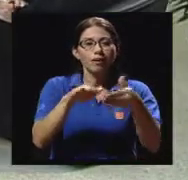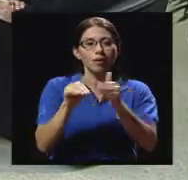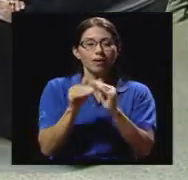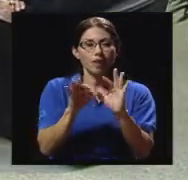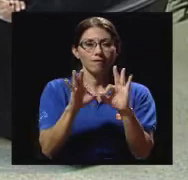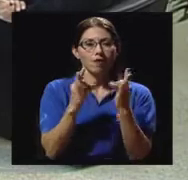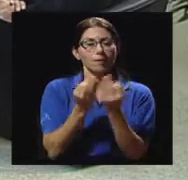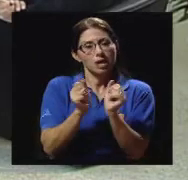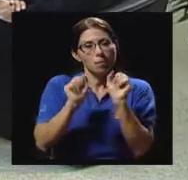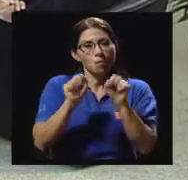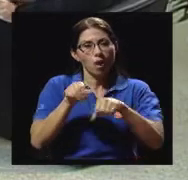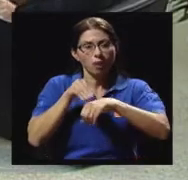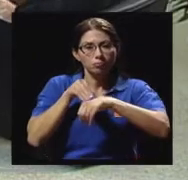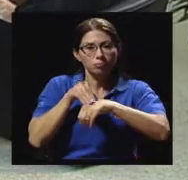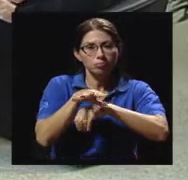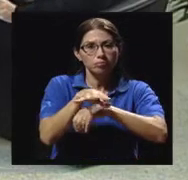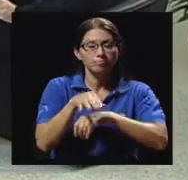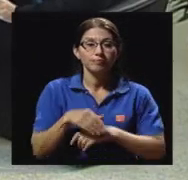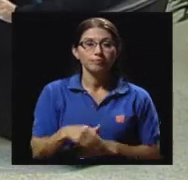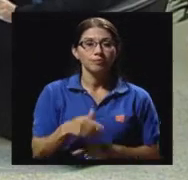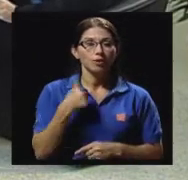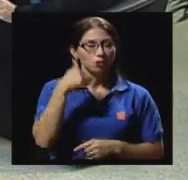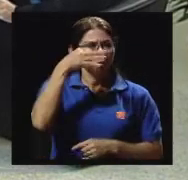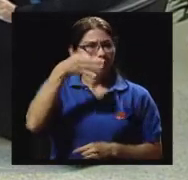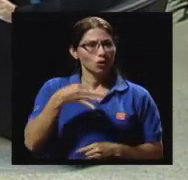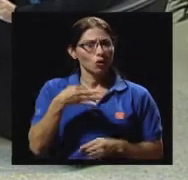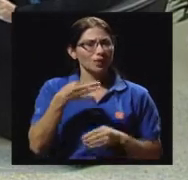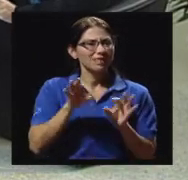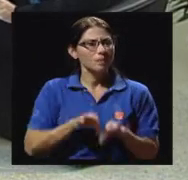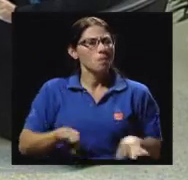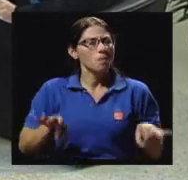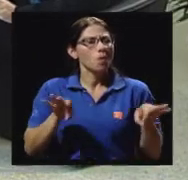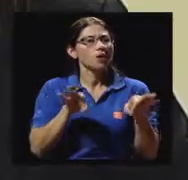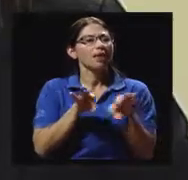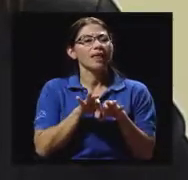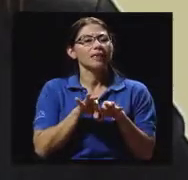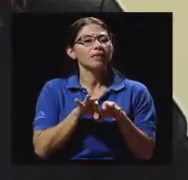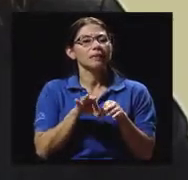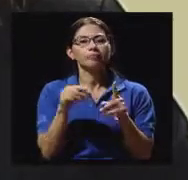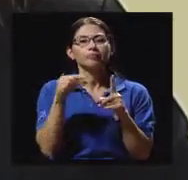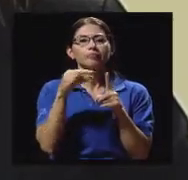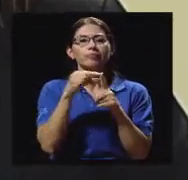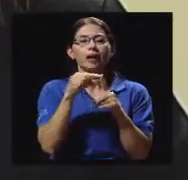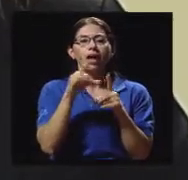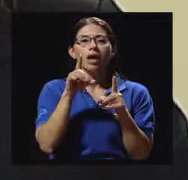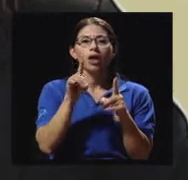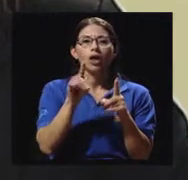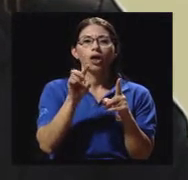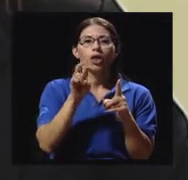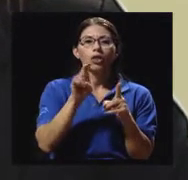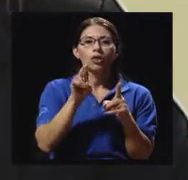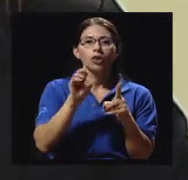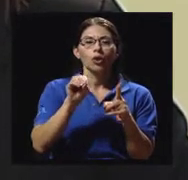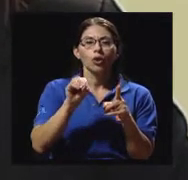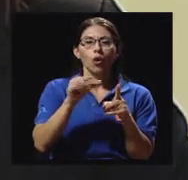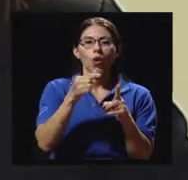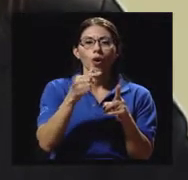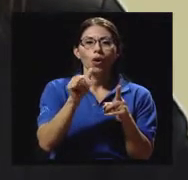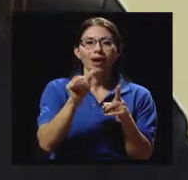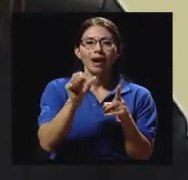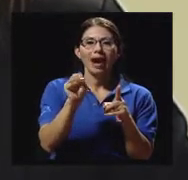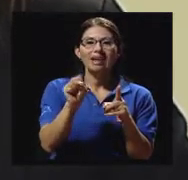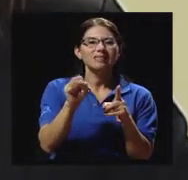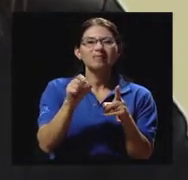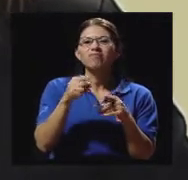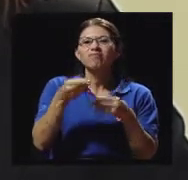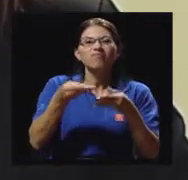que es importante tal vez partir de a qué llamamos drogas, ¿verdad? Y tal vez hablar cuáles serían las que son más consumidas en